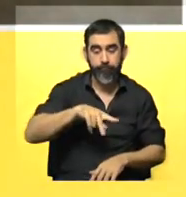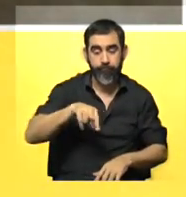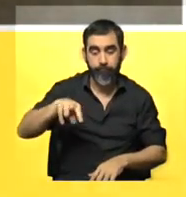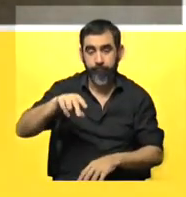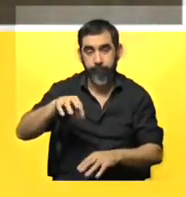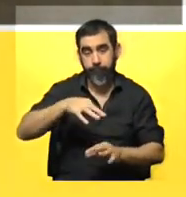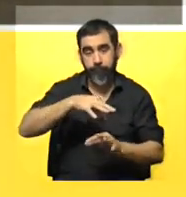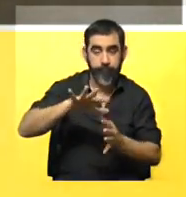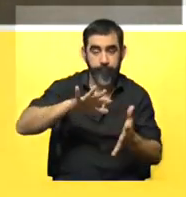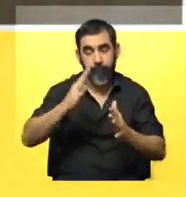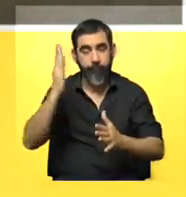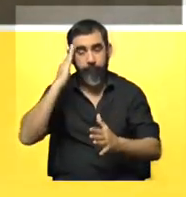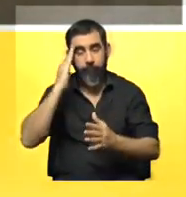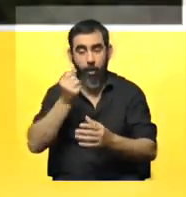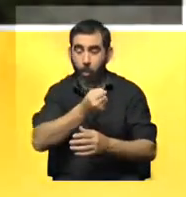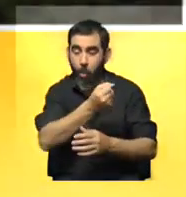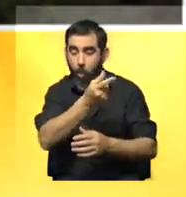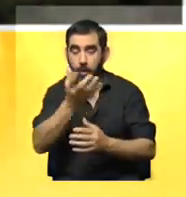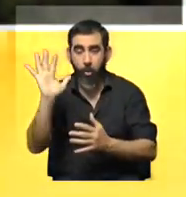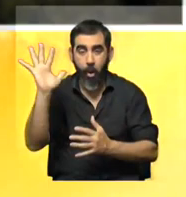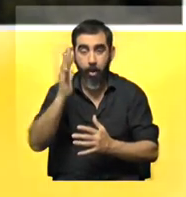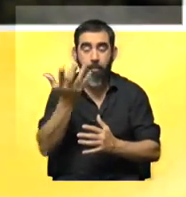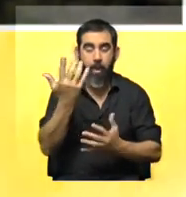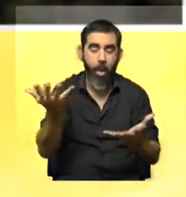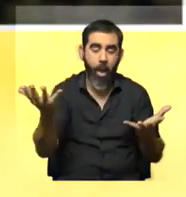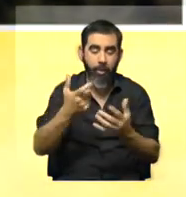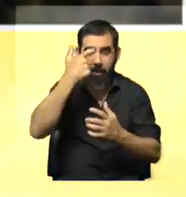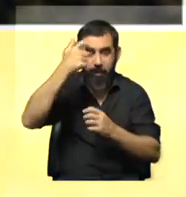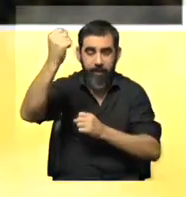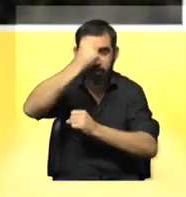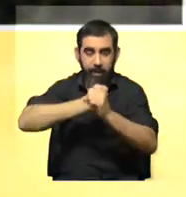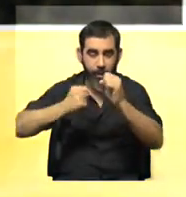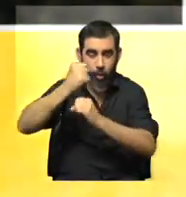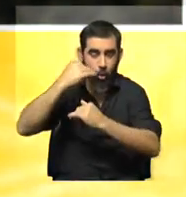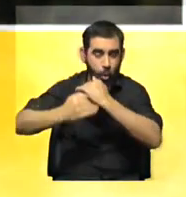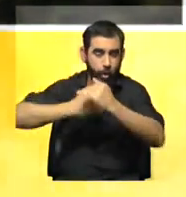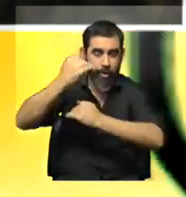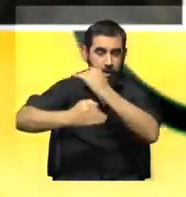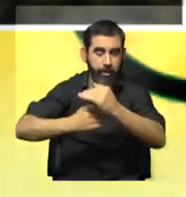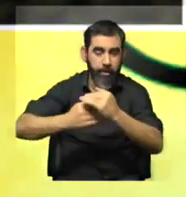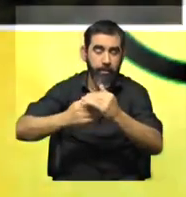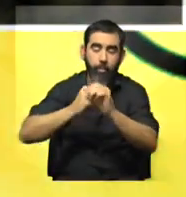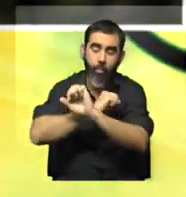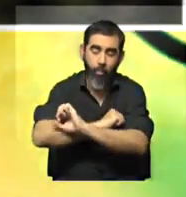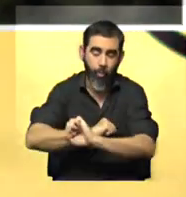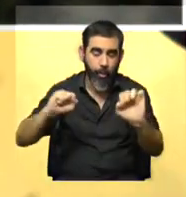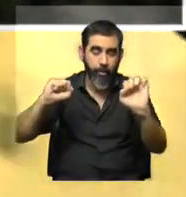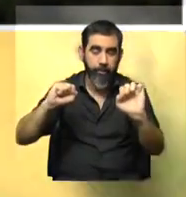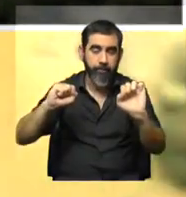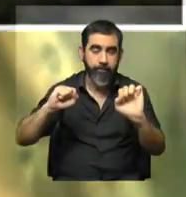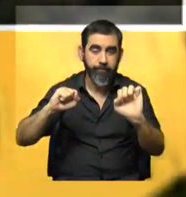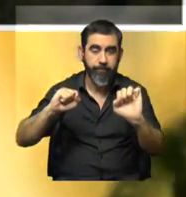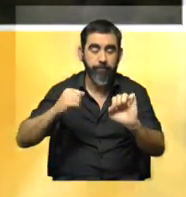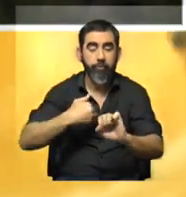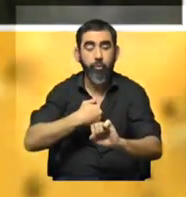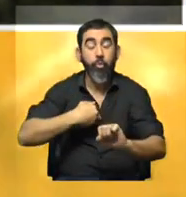o menos esa invasión de especies exóticas, pero la tecnología y el avance de las herramientas permitió que se entraran a jugar un